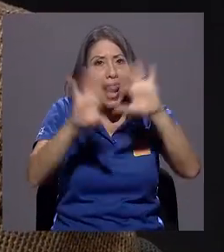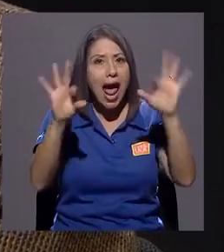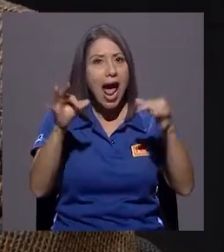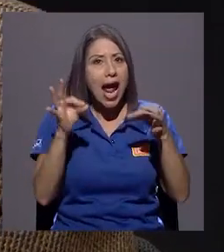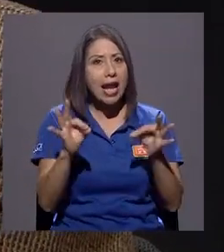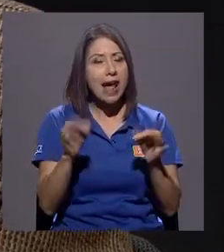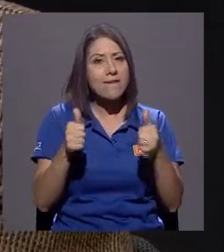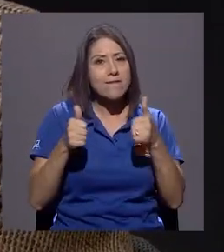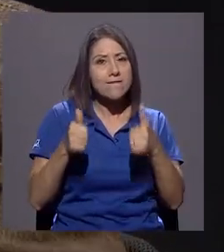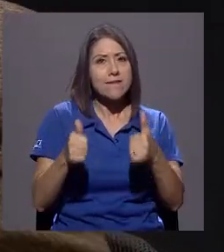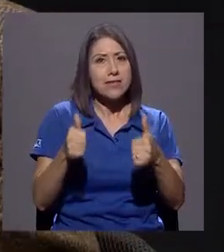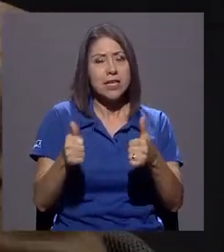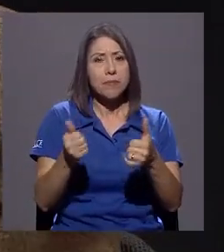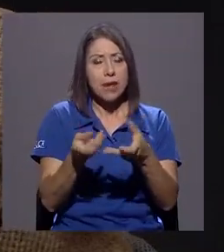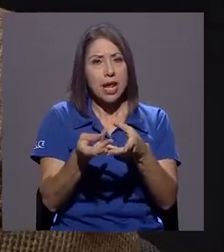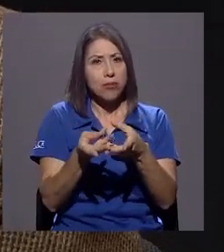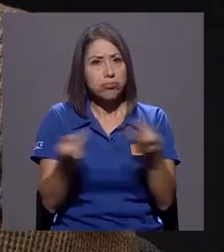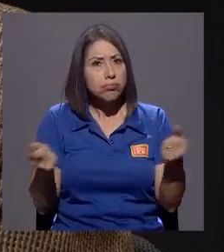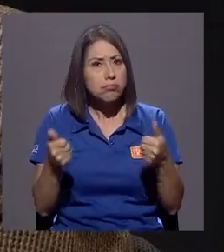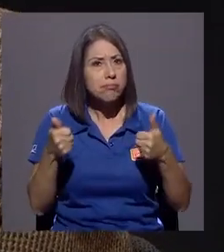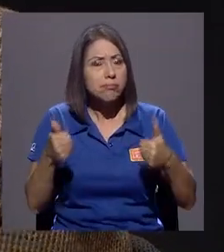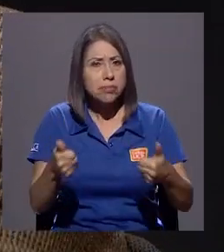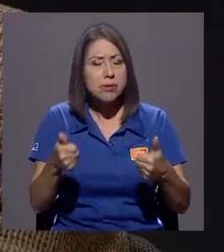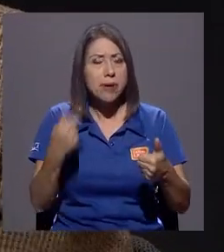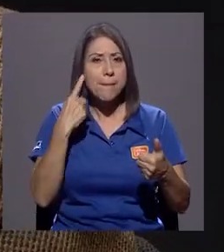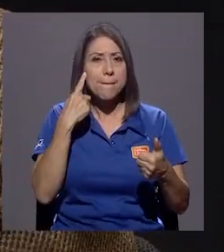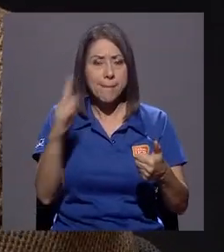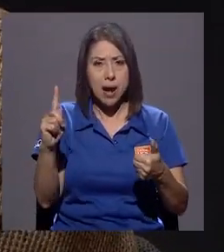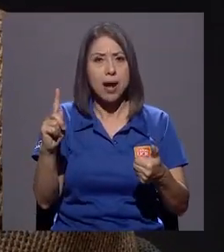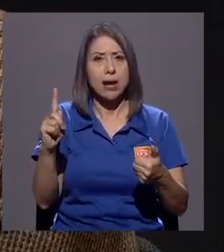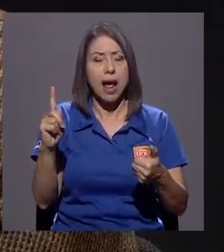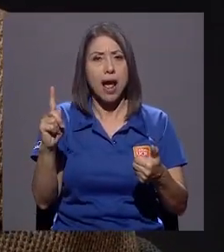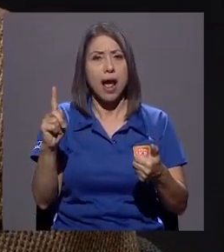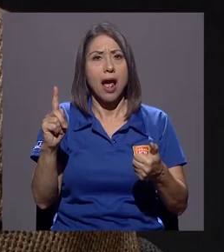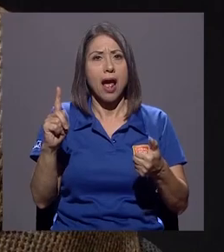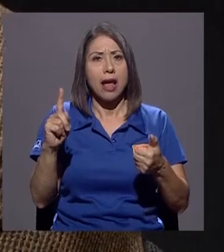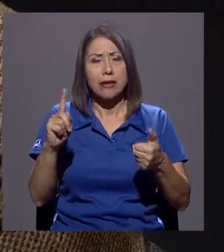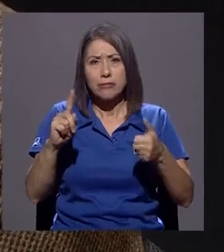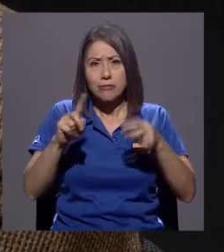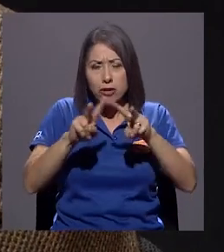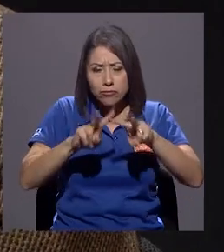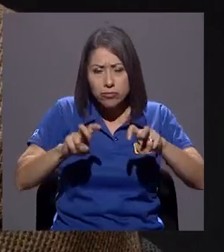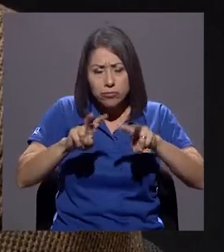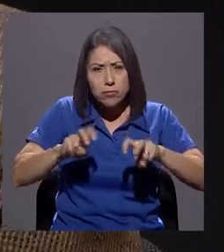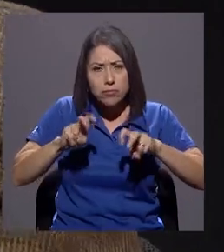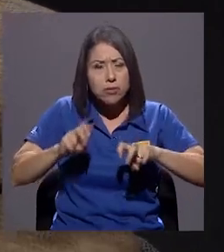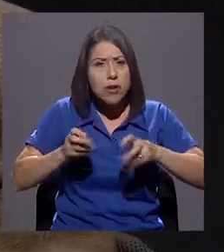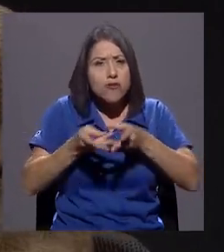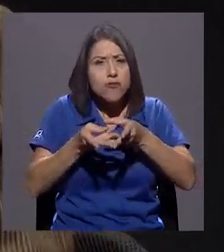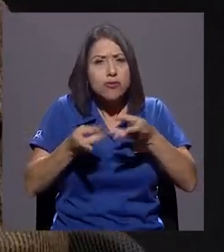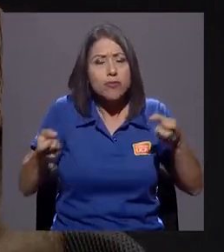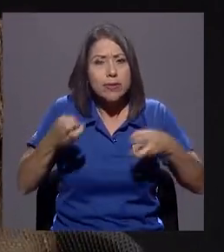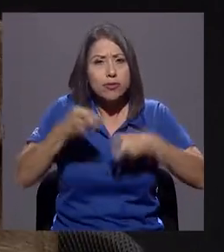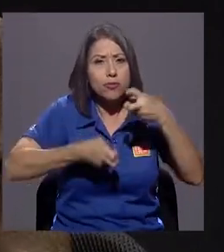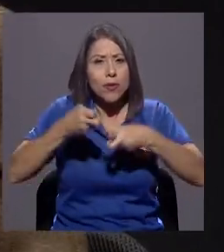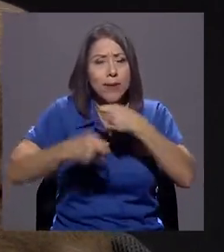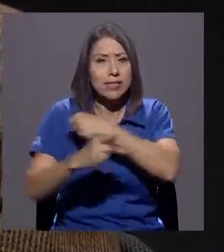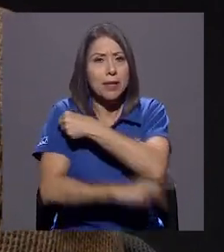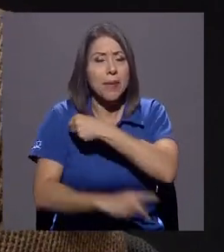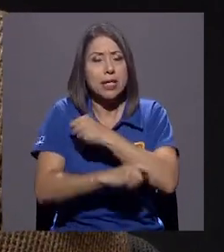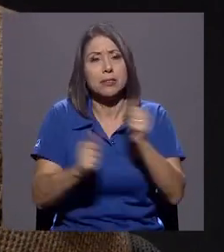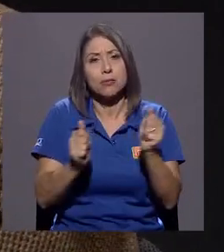digamos resuelta para entraría a los problemas del país con propuestas